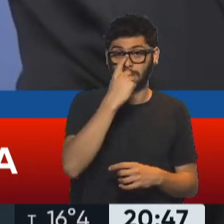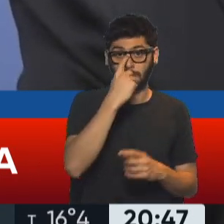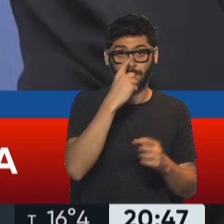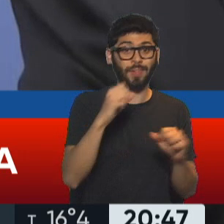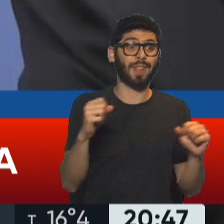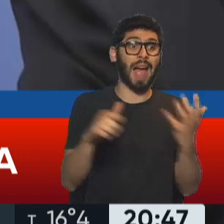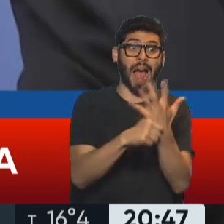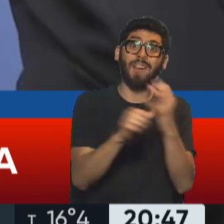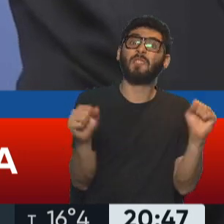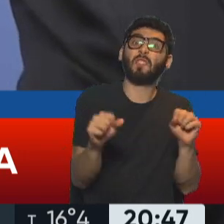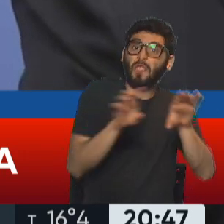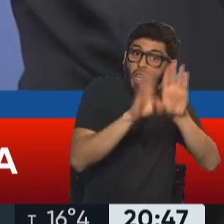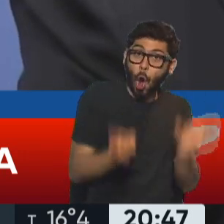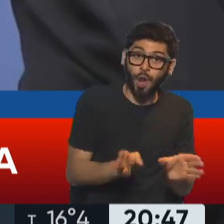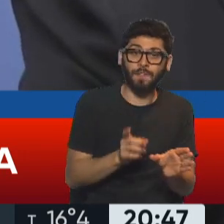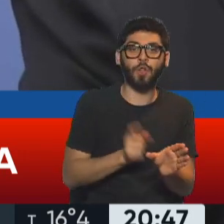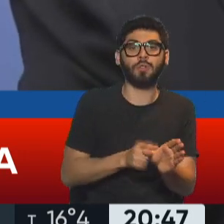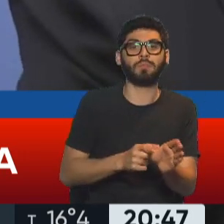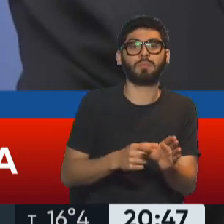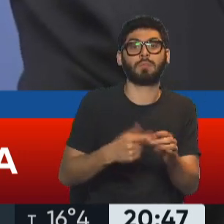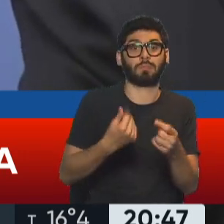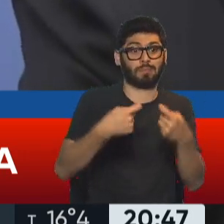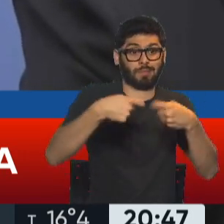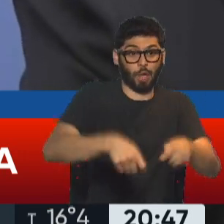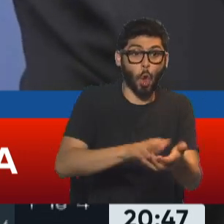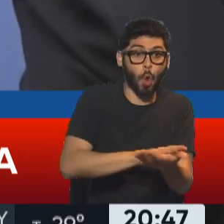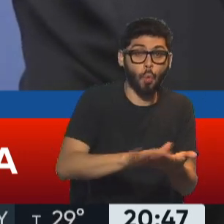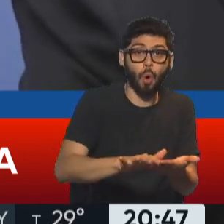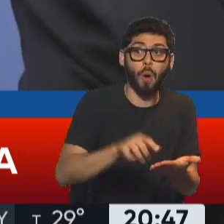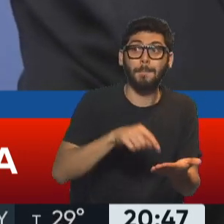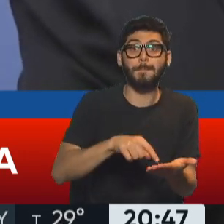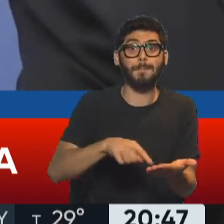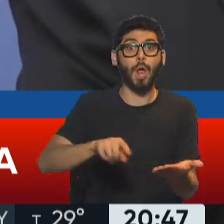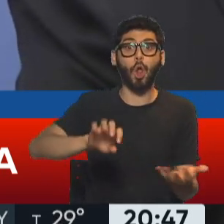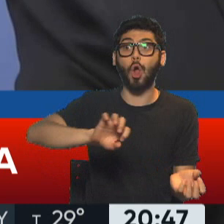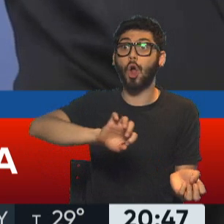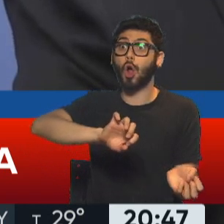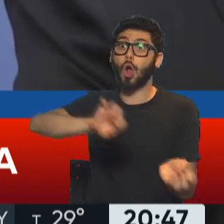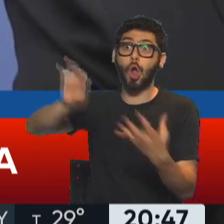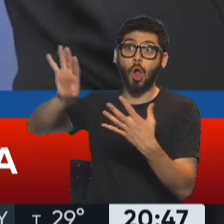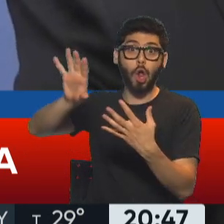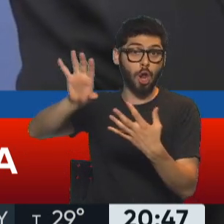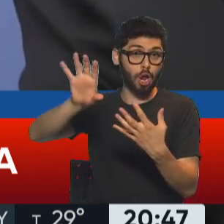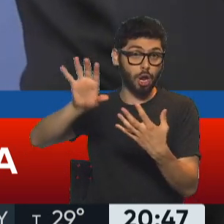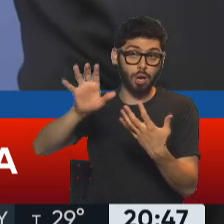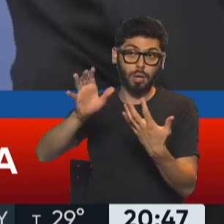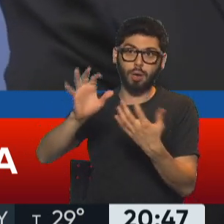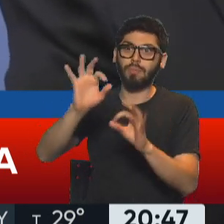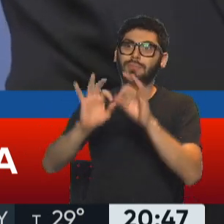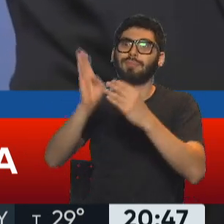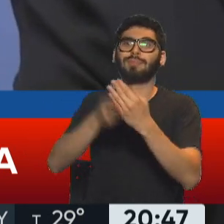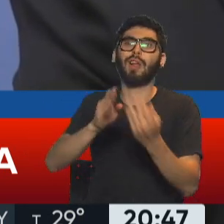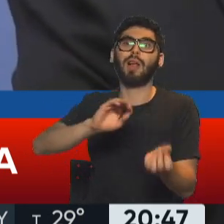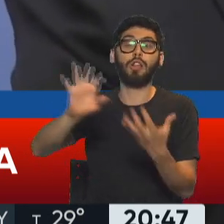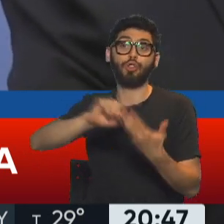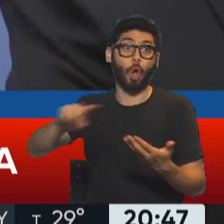frigoríficos que habían hecho nuevas inversiones y no habían podido participar en la